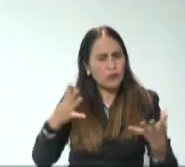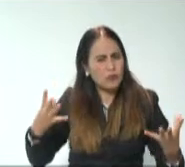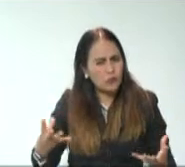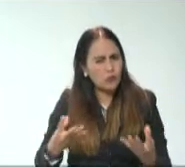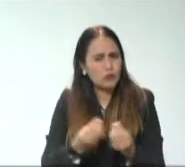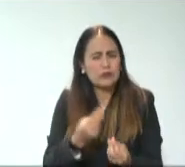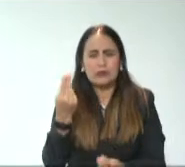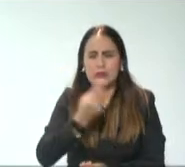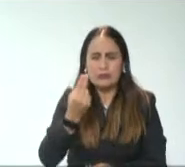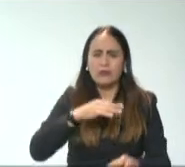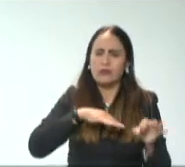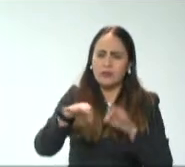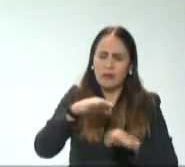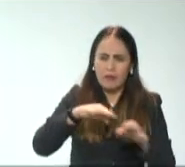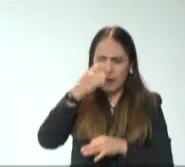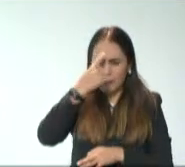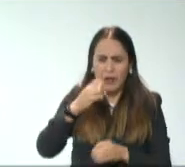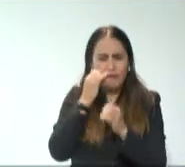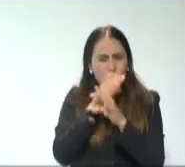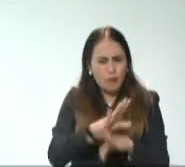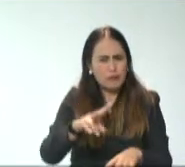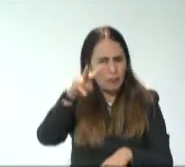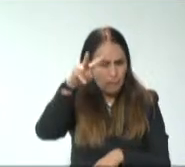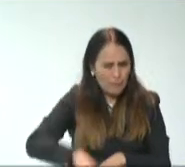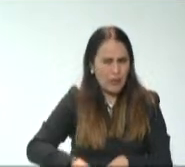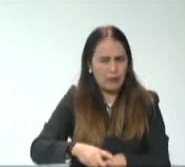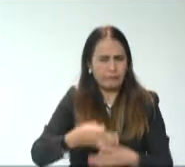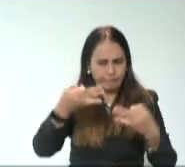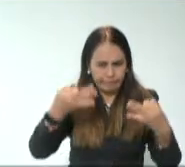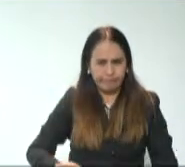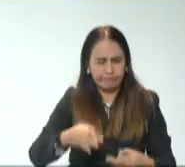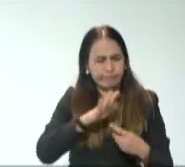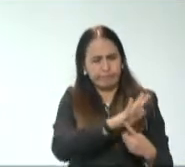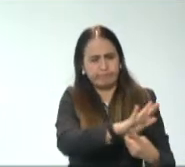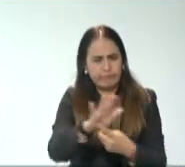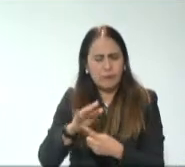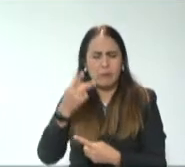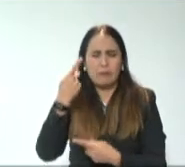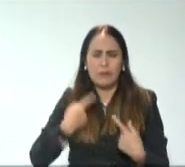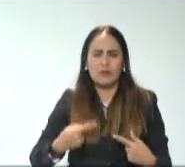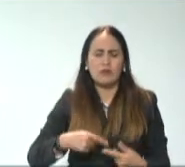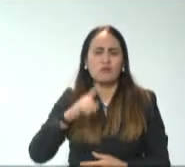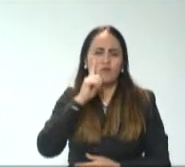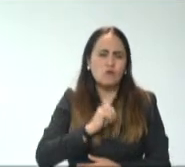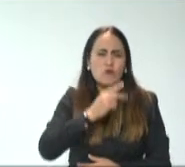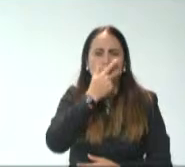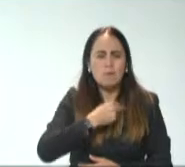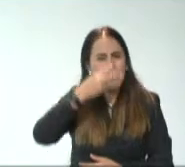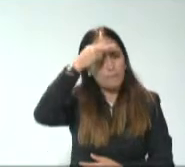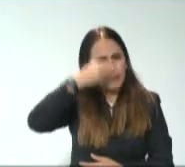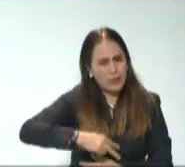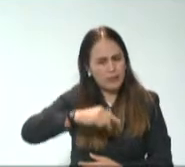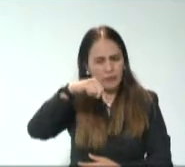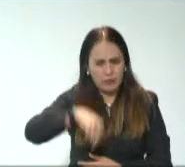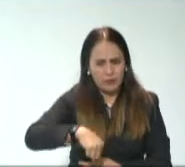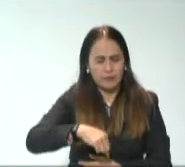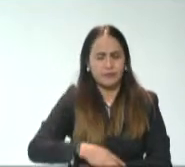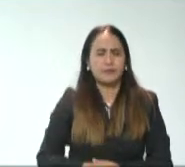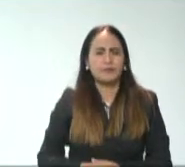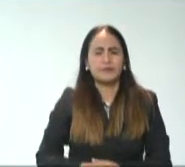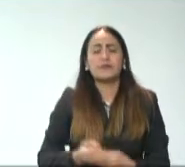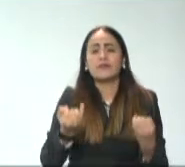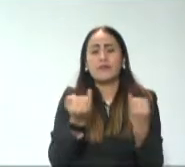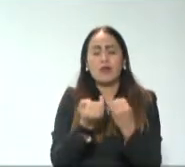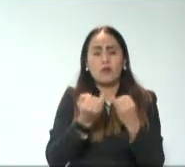trabaj pero así hacerles llegar toda la información a todas las y los mexicanos ha hablado usted también de los sistemas de